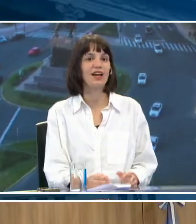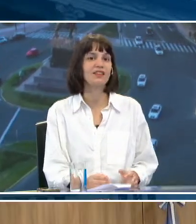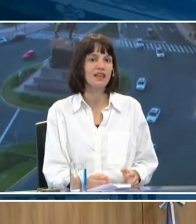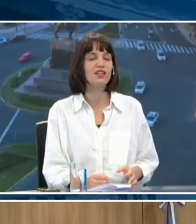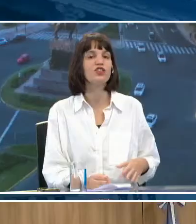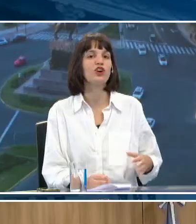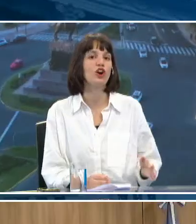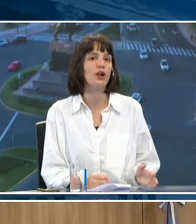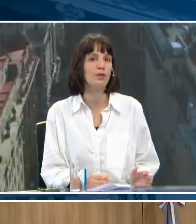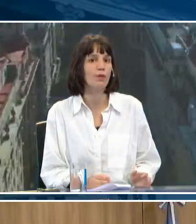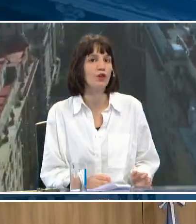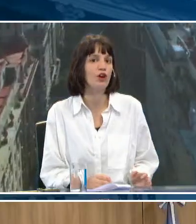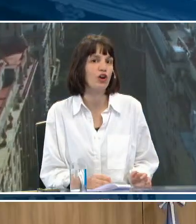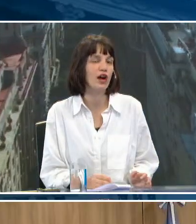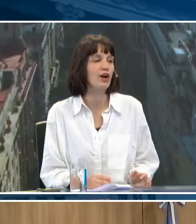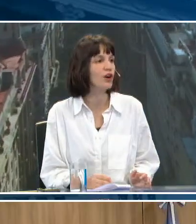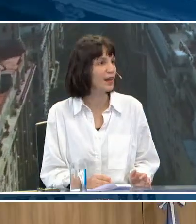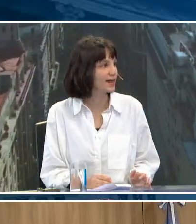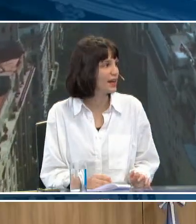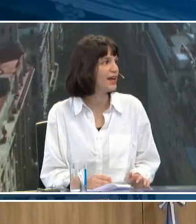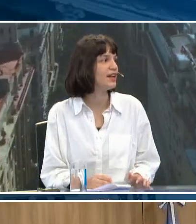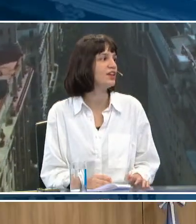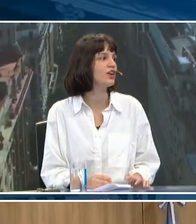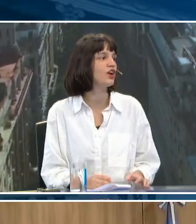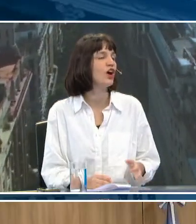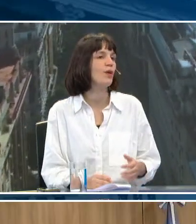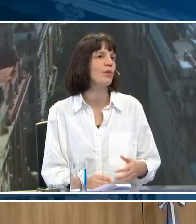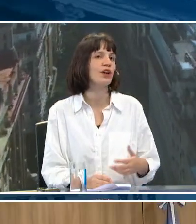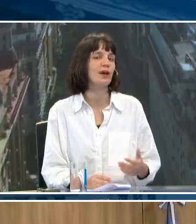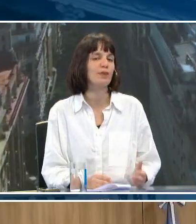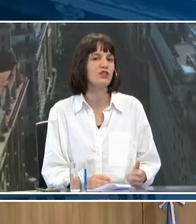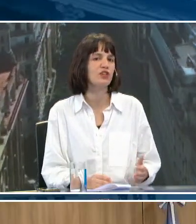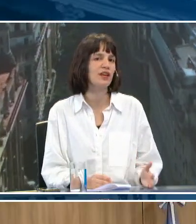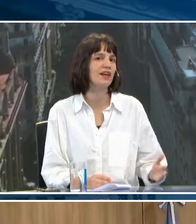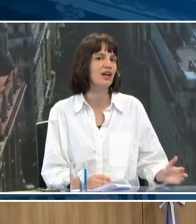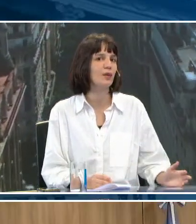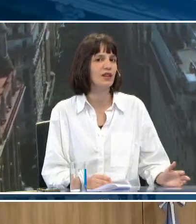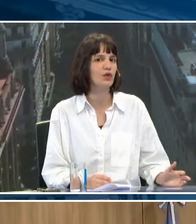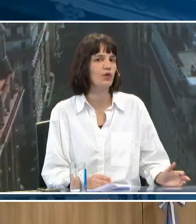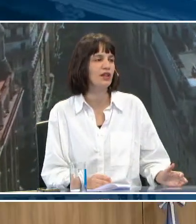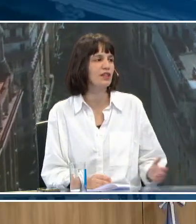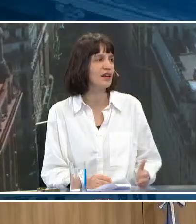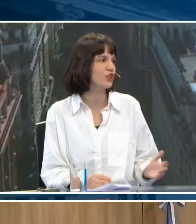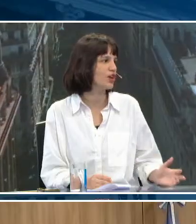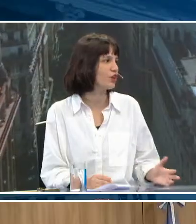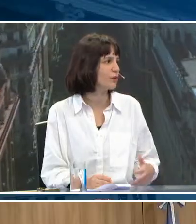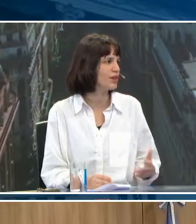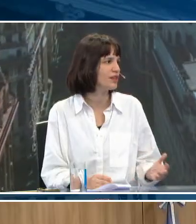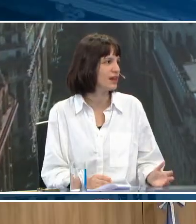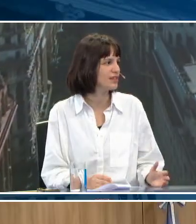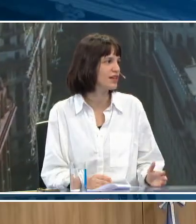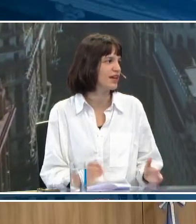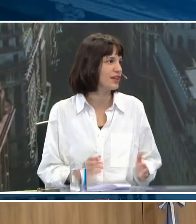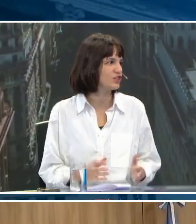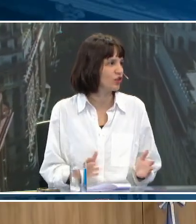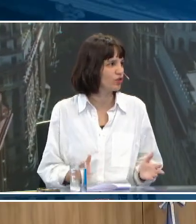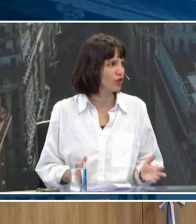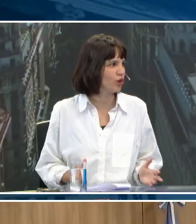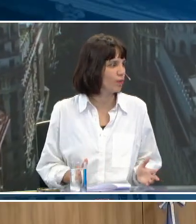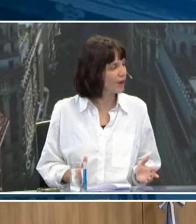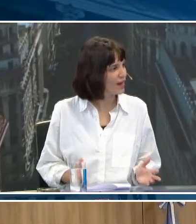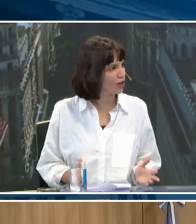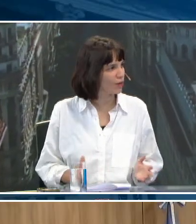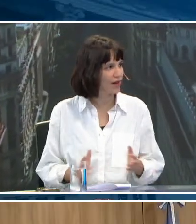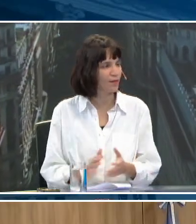sí. Castillo, el Sí, propio varios. Agos Carreño, Agos Carreño, sí. porque pienso, Idaí Hagman y Julia Estrada son economistas, es